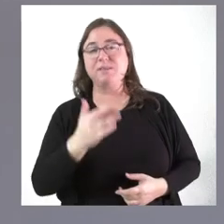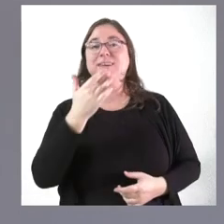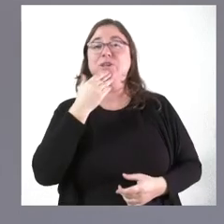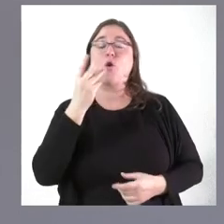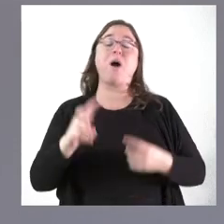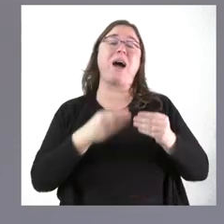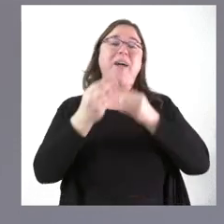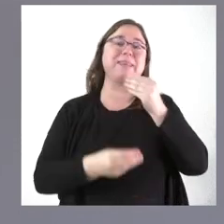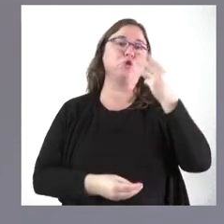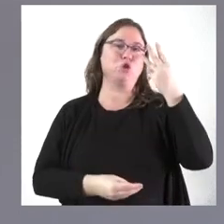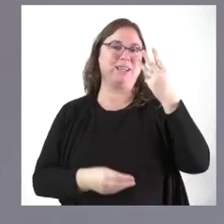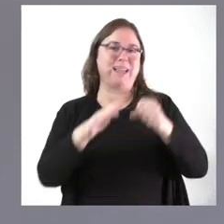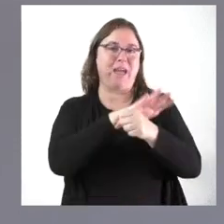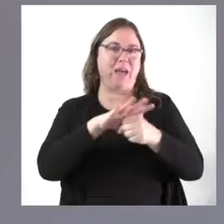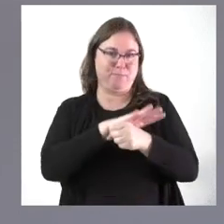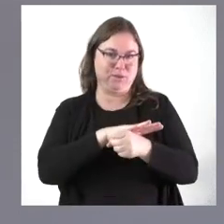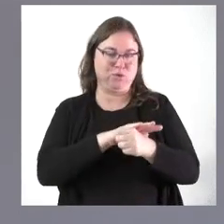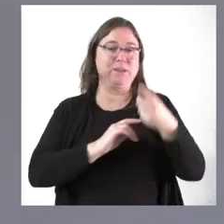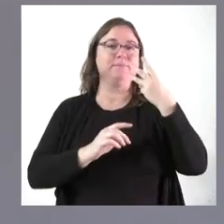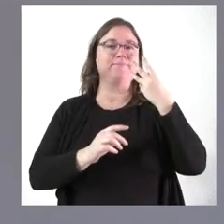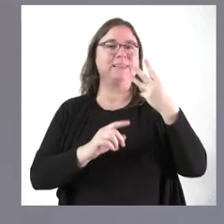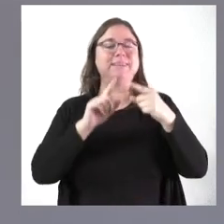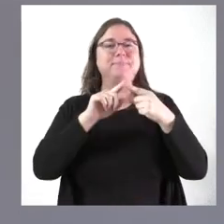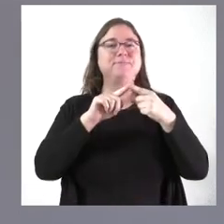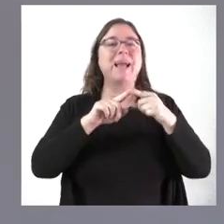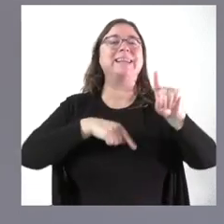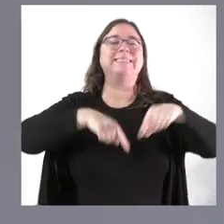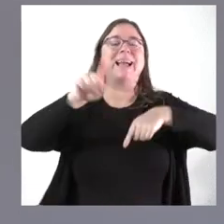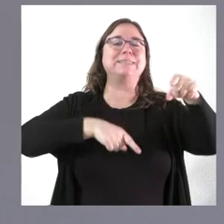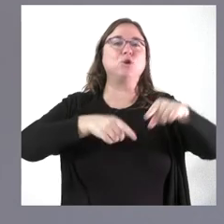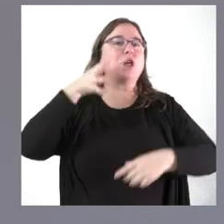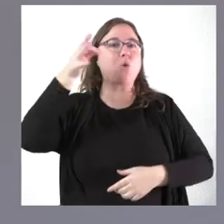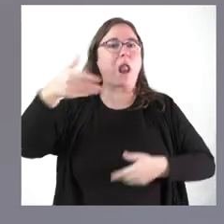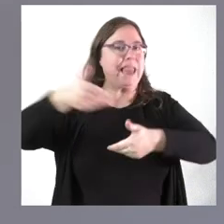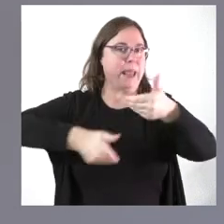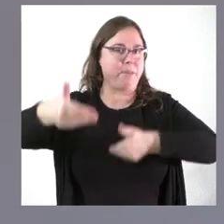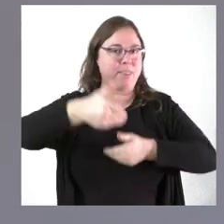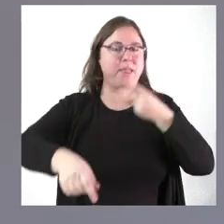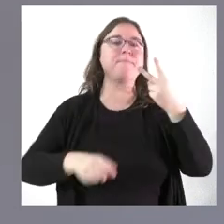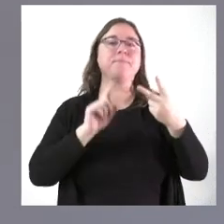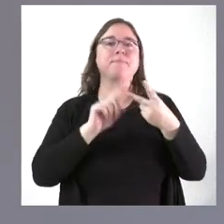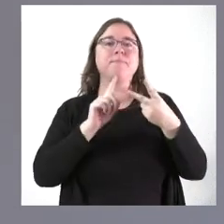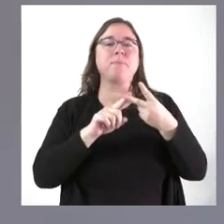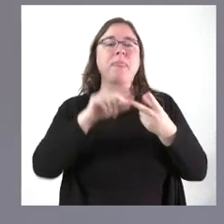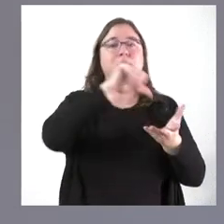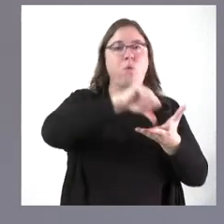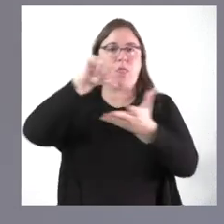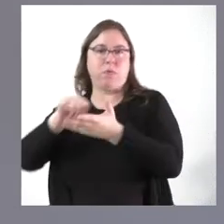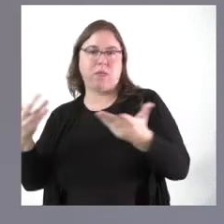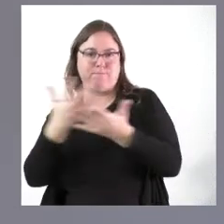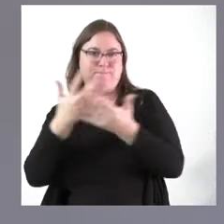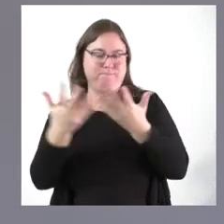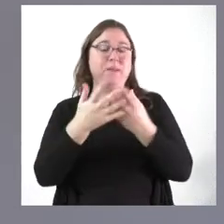ámbito el transporte rural o a la demanda el transporte interurbano y el transporte